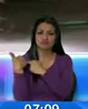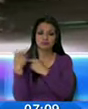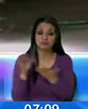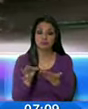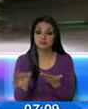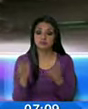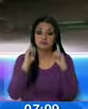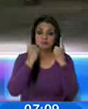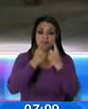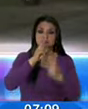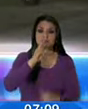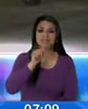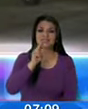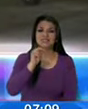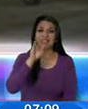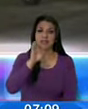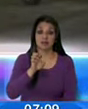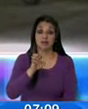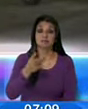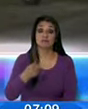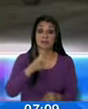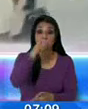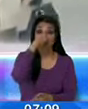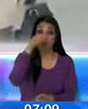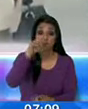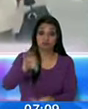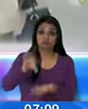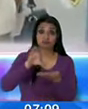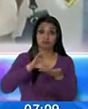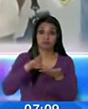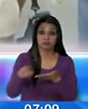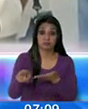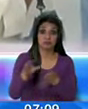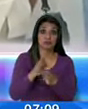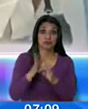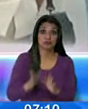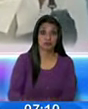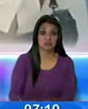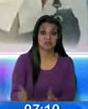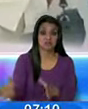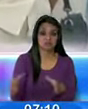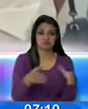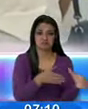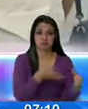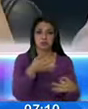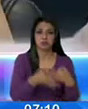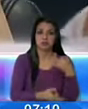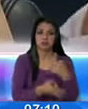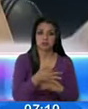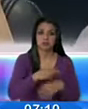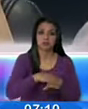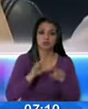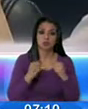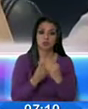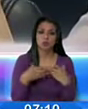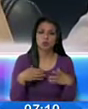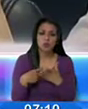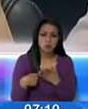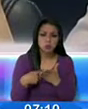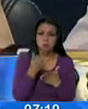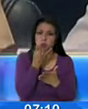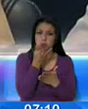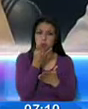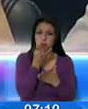media tonelada de cocaína. La funcionaria ahora está procesada por el supuesto delito de asociación ilícita. Los ofrecimientos que se